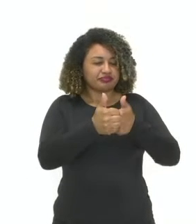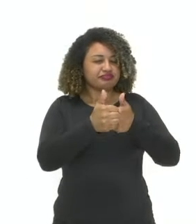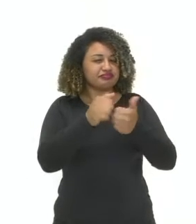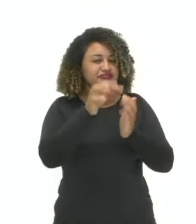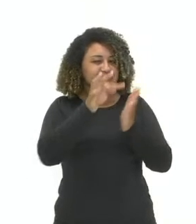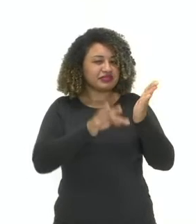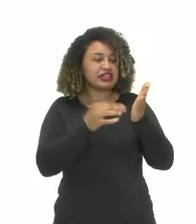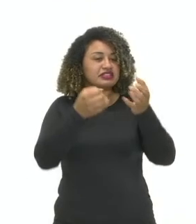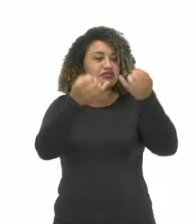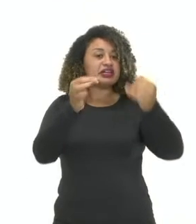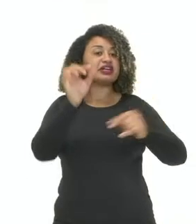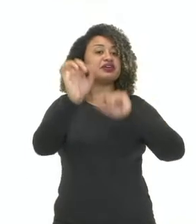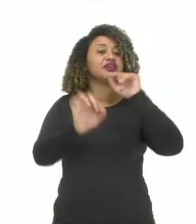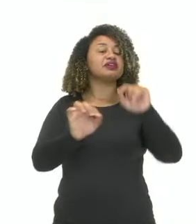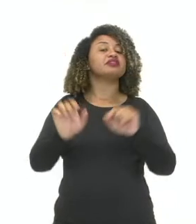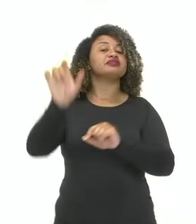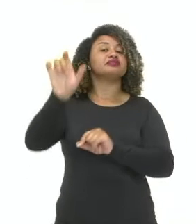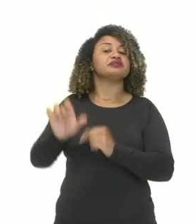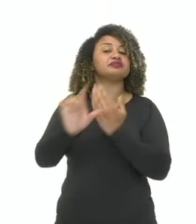1547, Madrid,